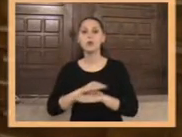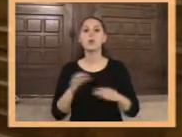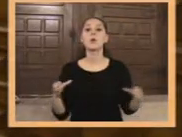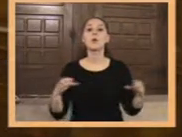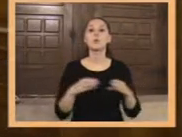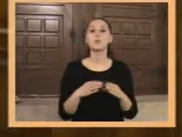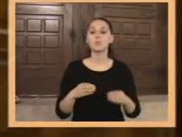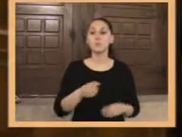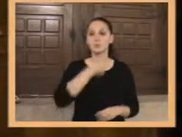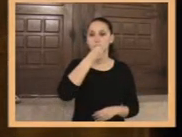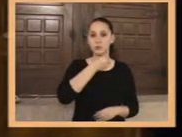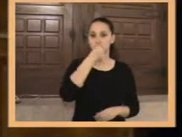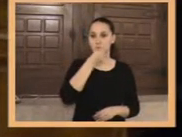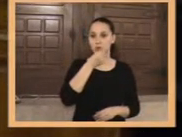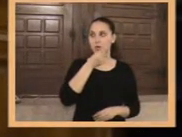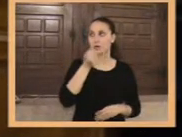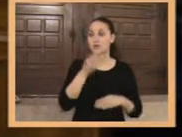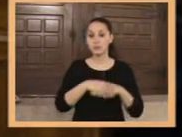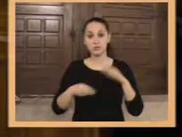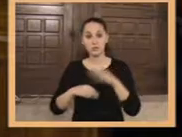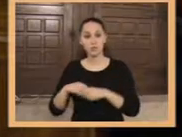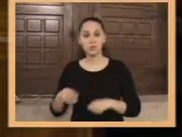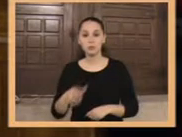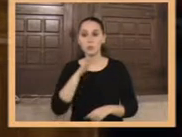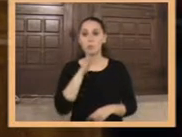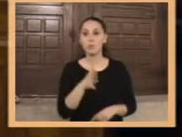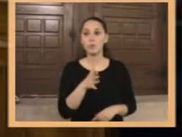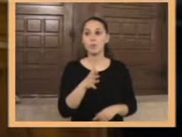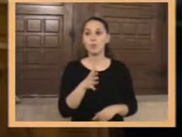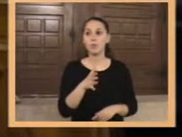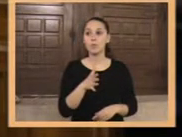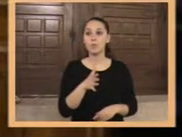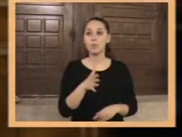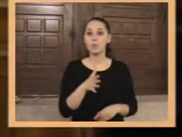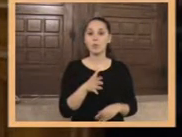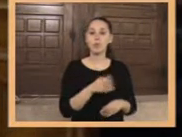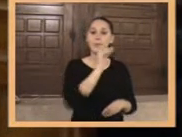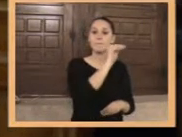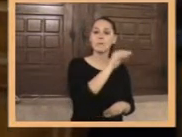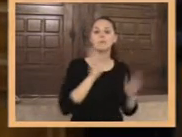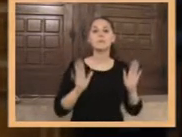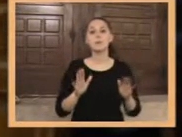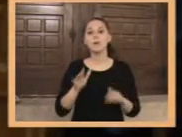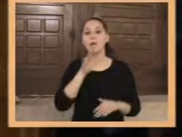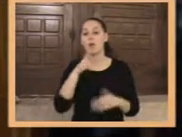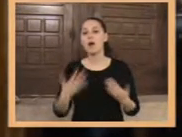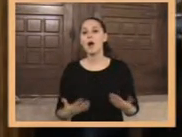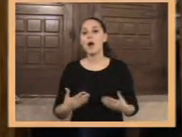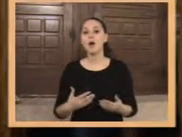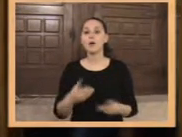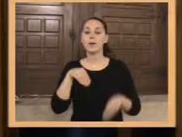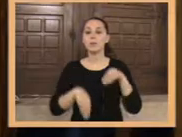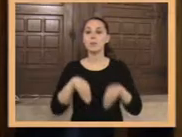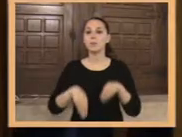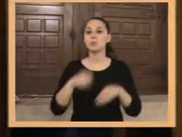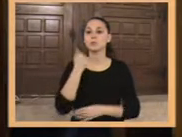Socialista se abstuvo porque queríamos hacer una consulta a los técnicos. Nuestro voto va a ser favorable. Bien, muchas gracias.